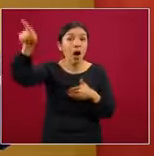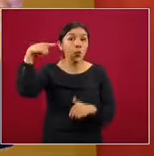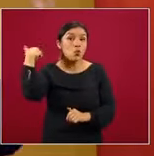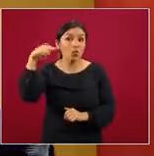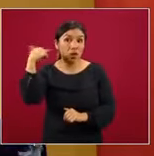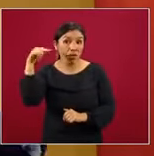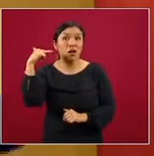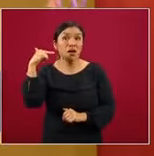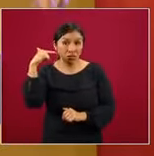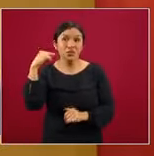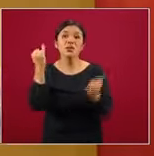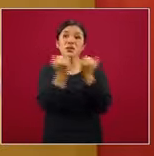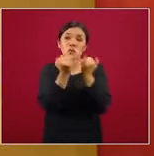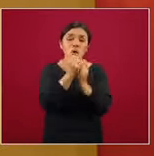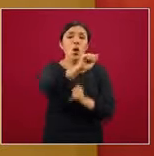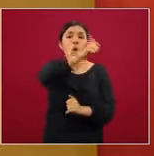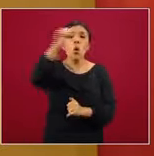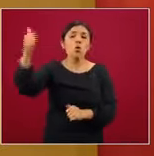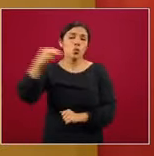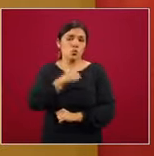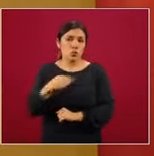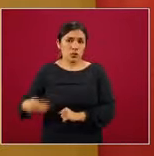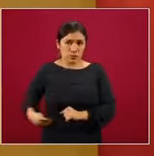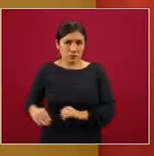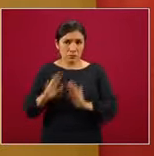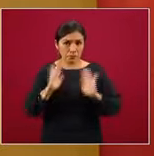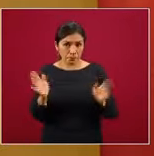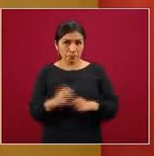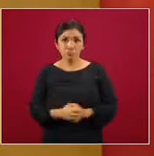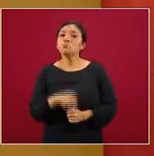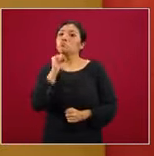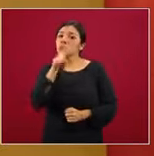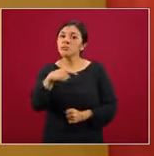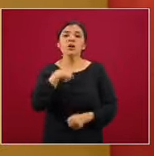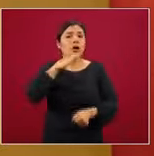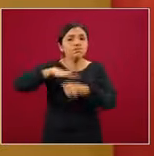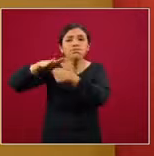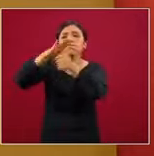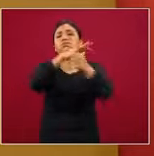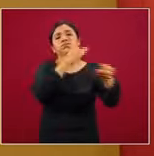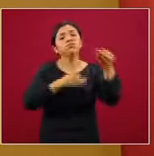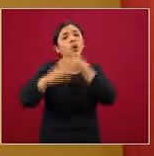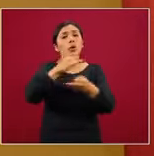Guadalajara tanto como en los otros municipios. Y hacemos el mismo llamado: